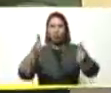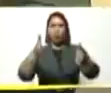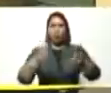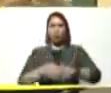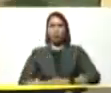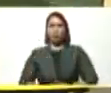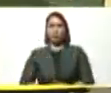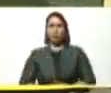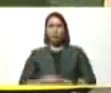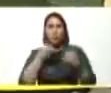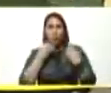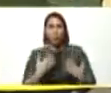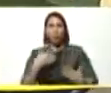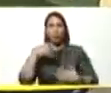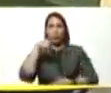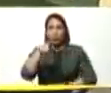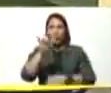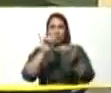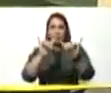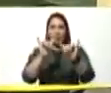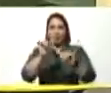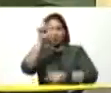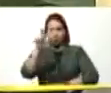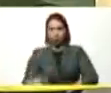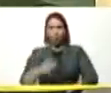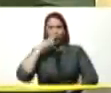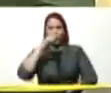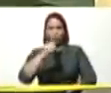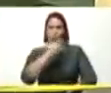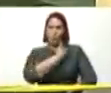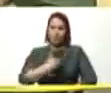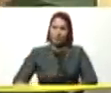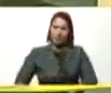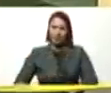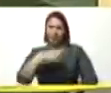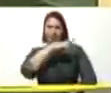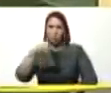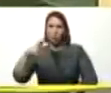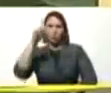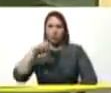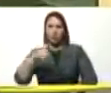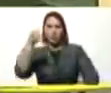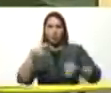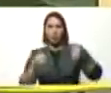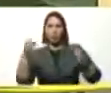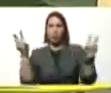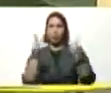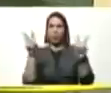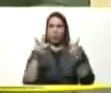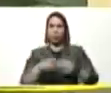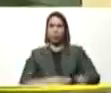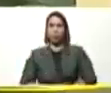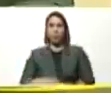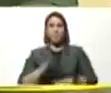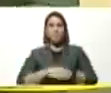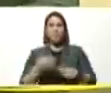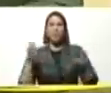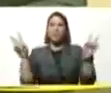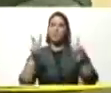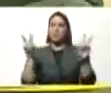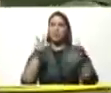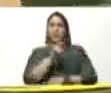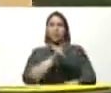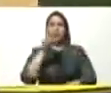bueno, como lo es usted, Nicolás Maduro, presidente de la República y conductor de victoria. Porque esa victoria del 21